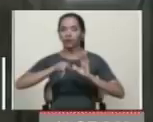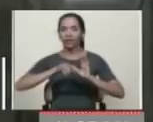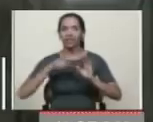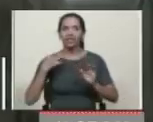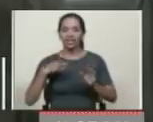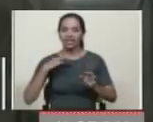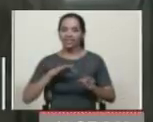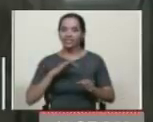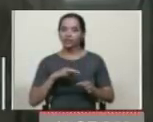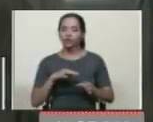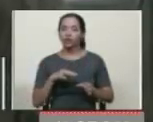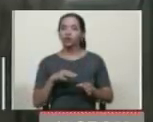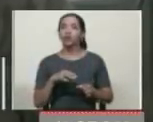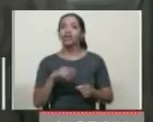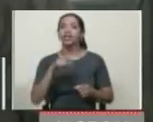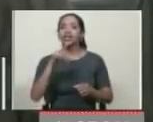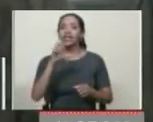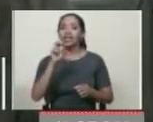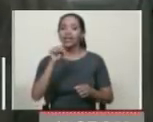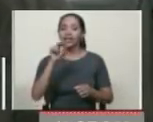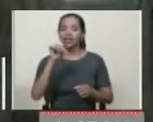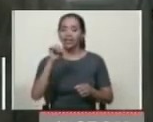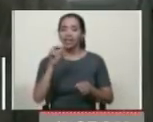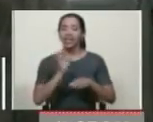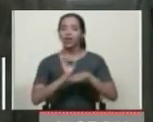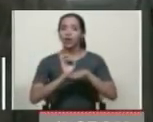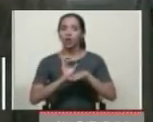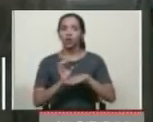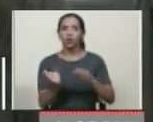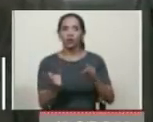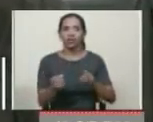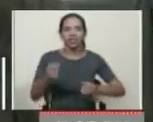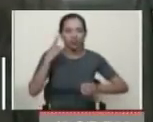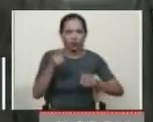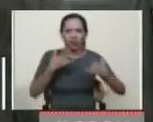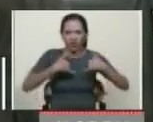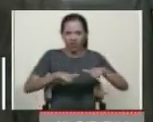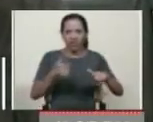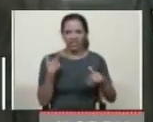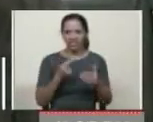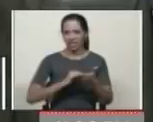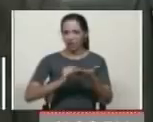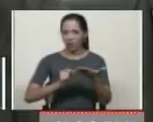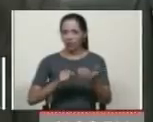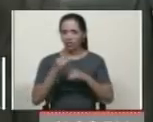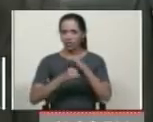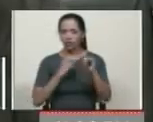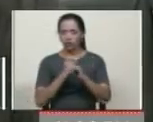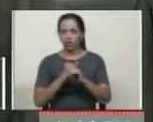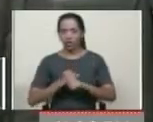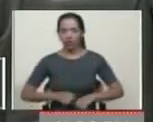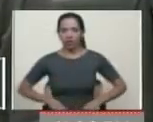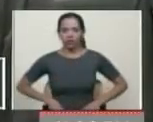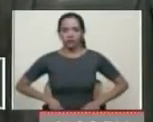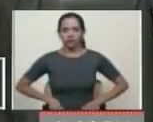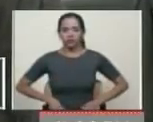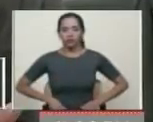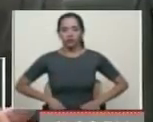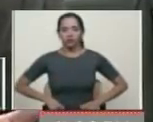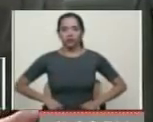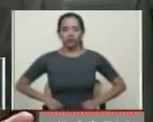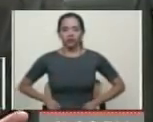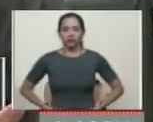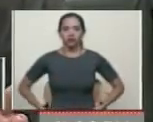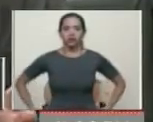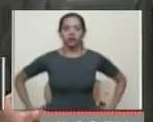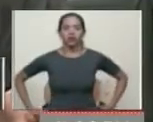Lenín Moreno en el Ecuador, y creo que es con los hijos que tienen unas cuentas en el extranjero, pero bueno, a la derecha no se le puede decir nada. Recuerdo